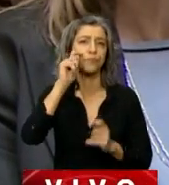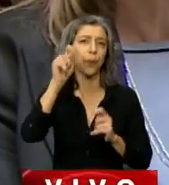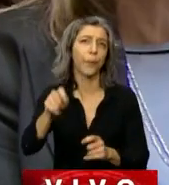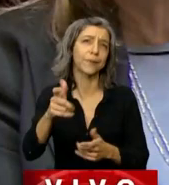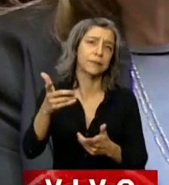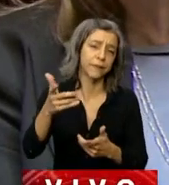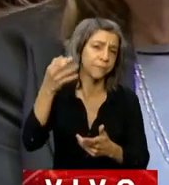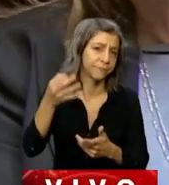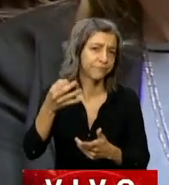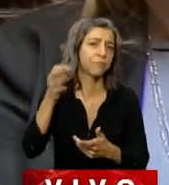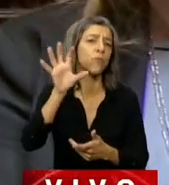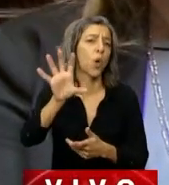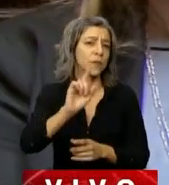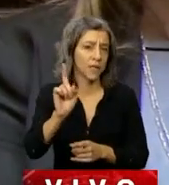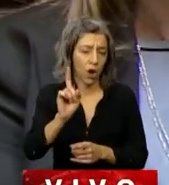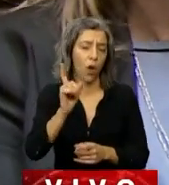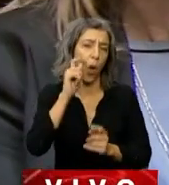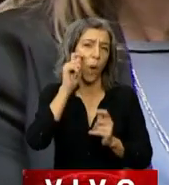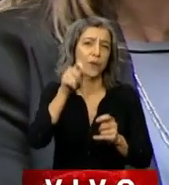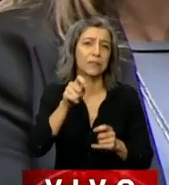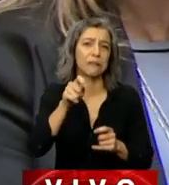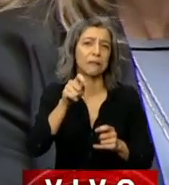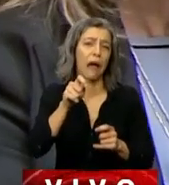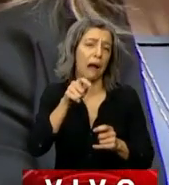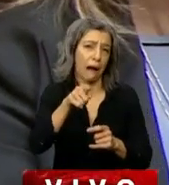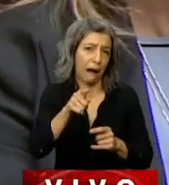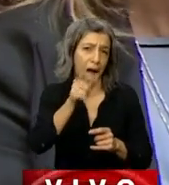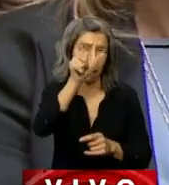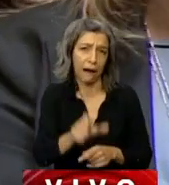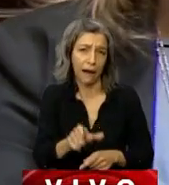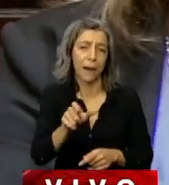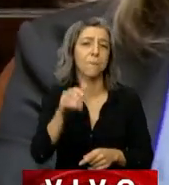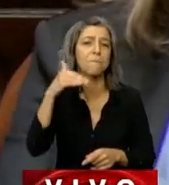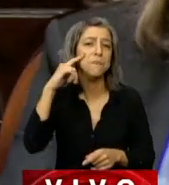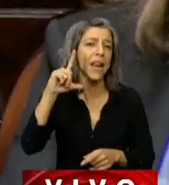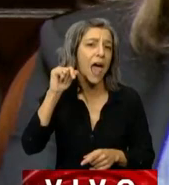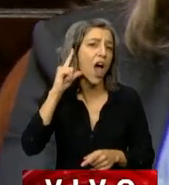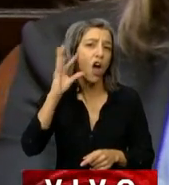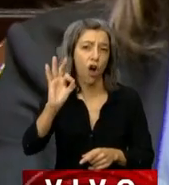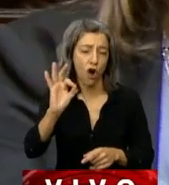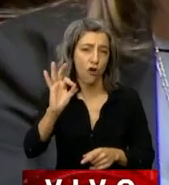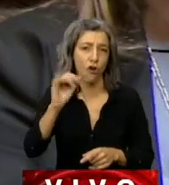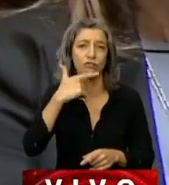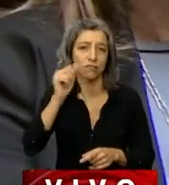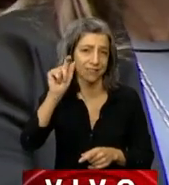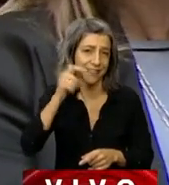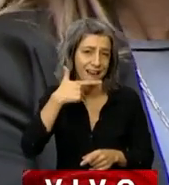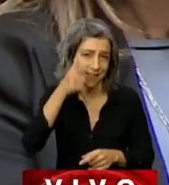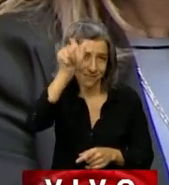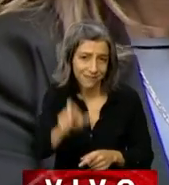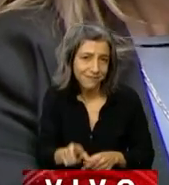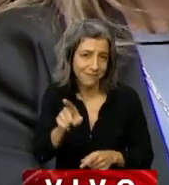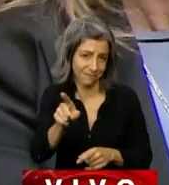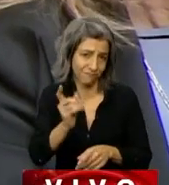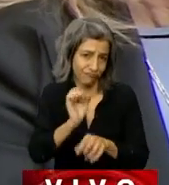de Jujuy, fue a visitar una militante de su espacio, Milagro Sala, una mujer que está procesada, condenada por delito en